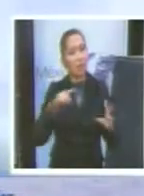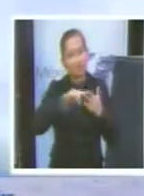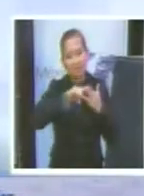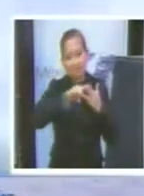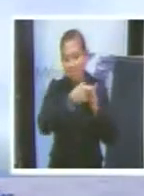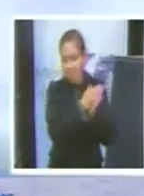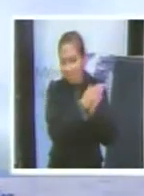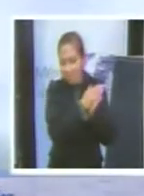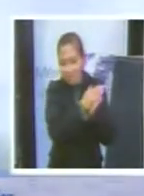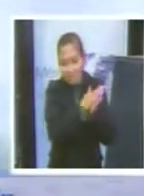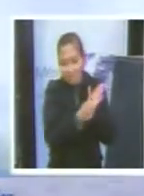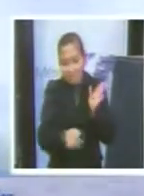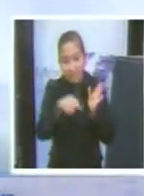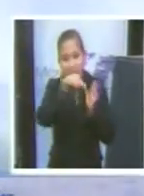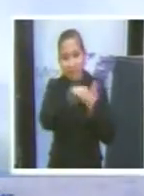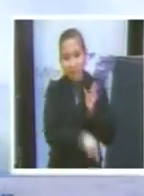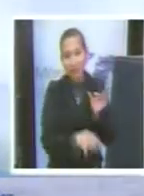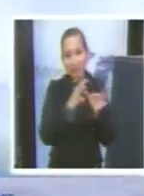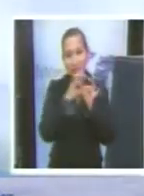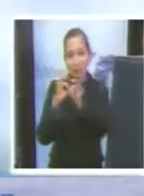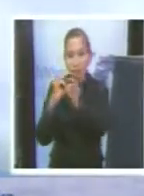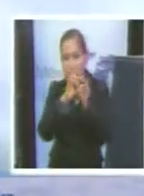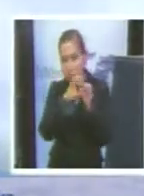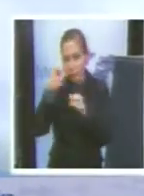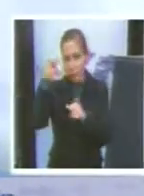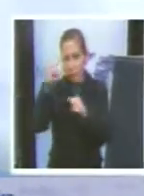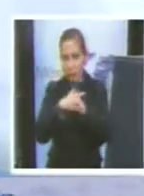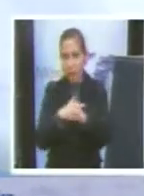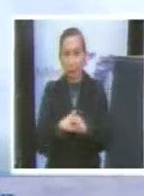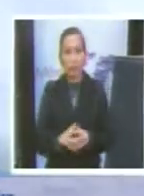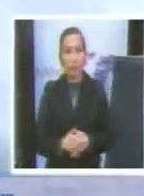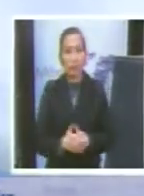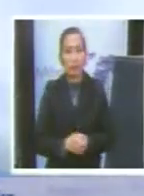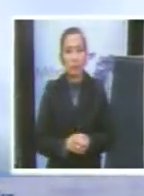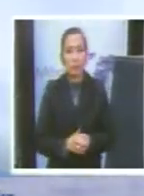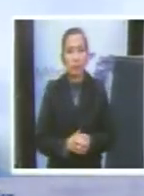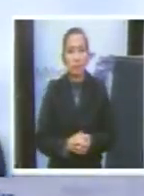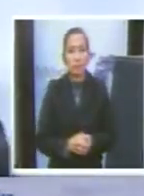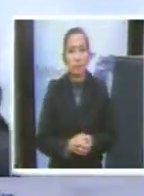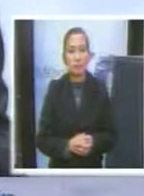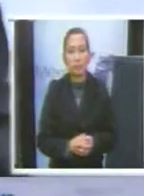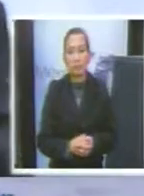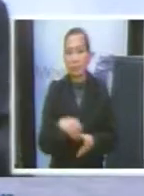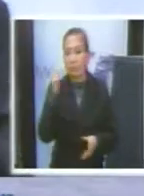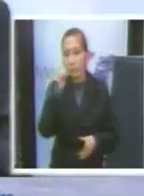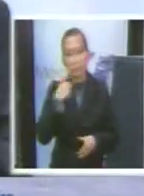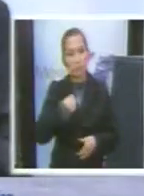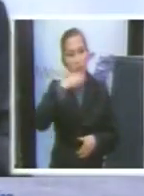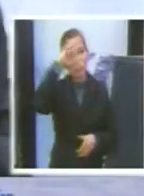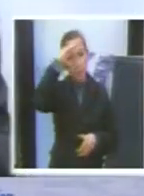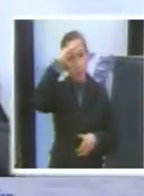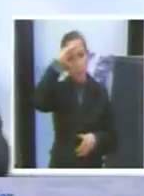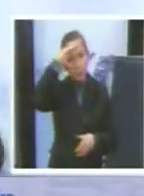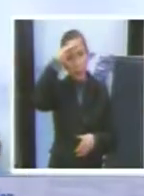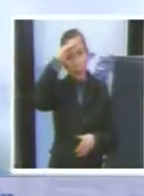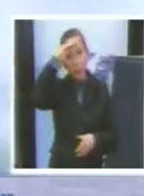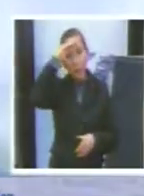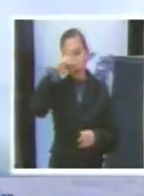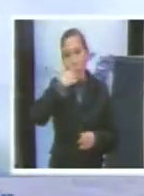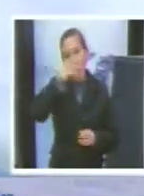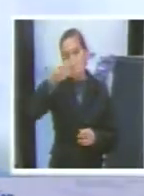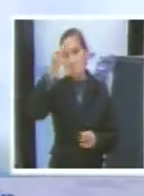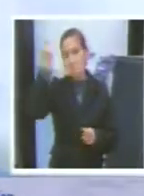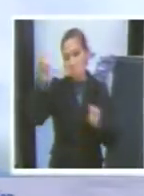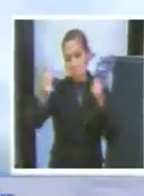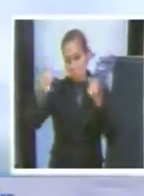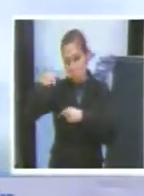partida de nuestra vinculación con Europa. Siempre he pensado, como han dicho